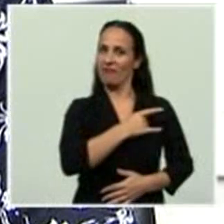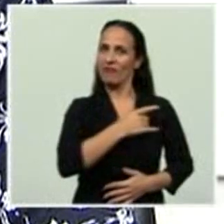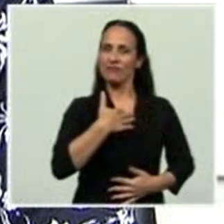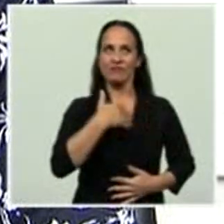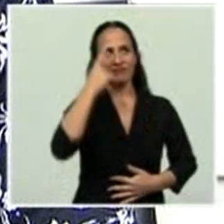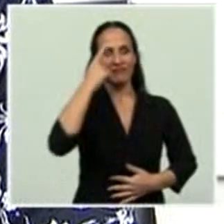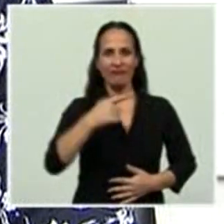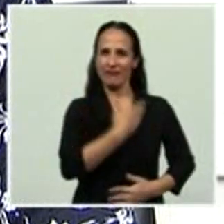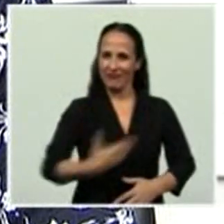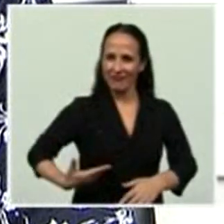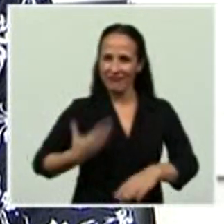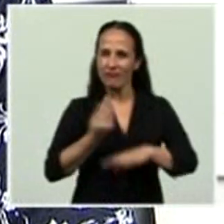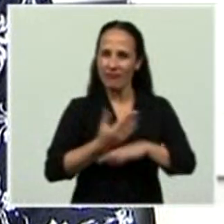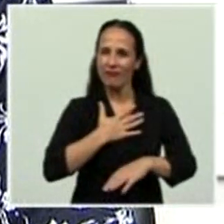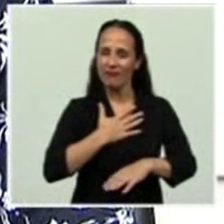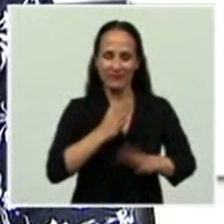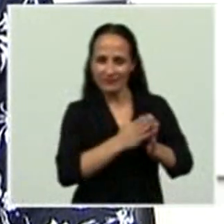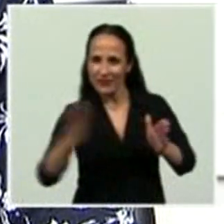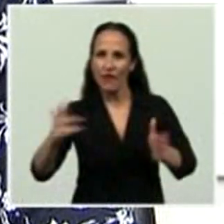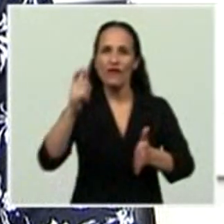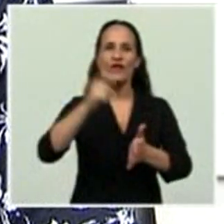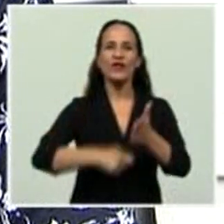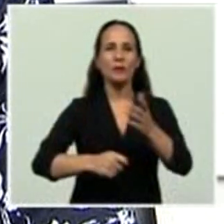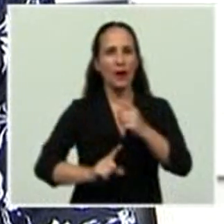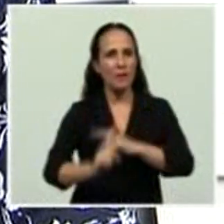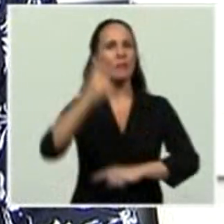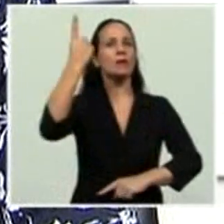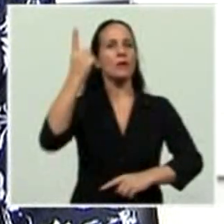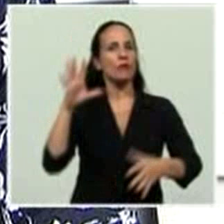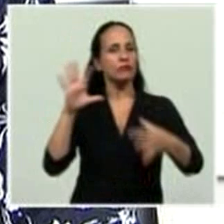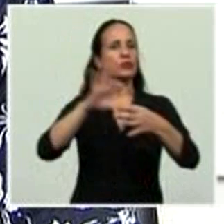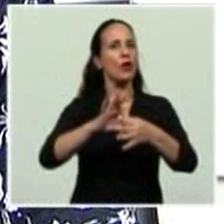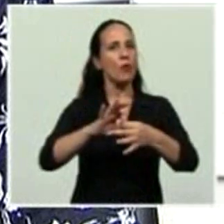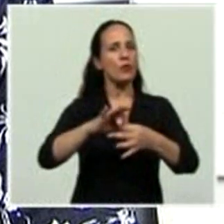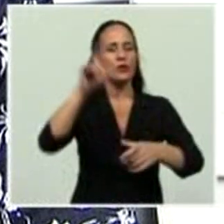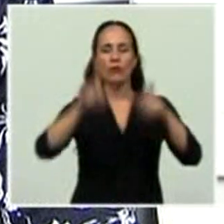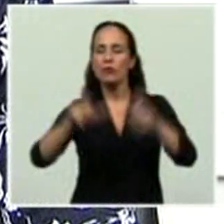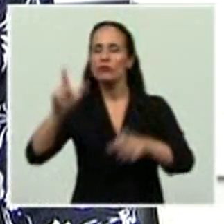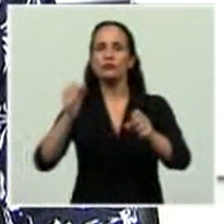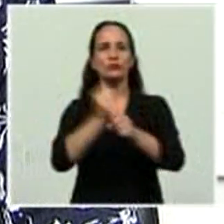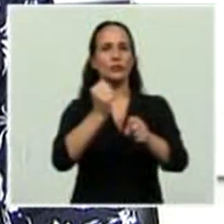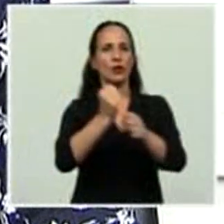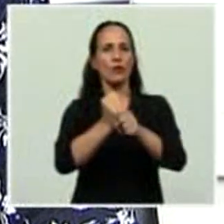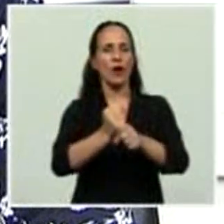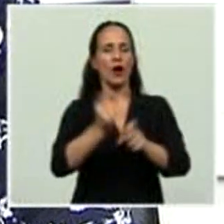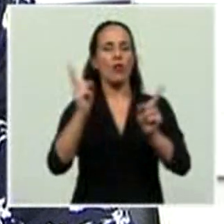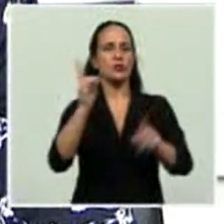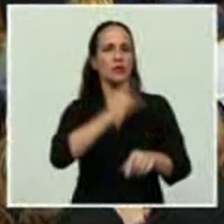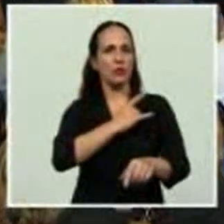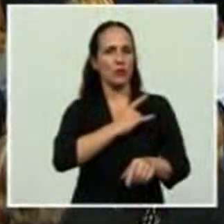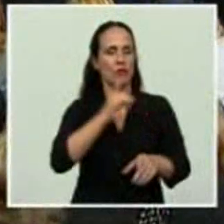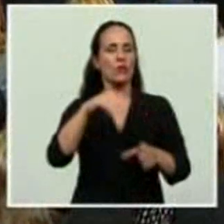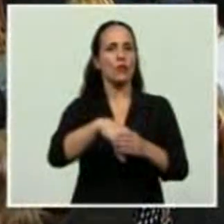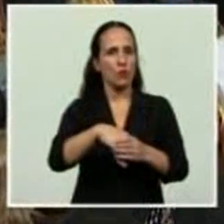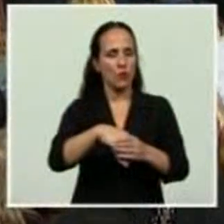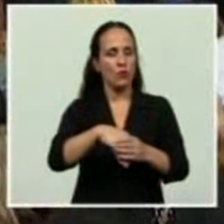gestión que hayamos firmado el primer convenio colectivo de trabajo con los docentes de